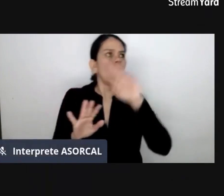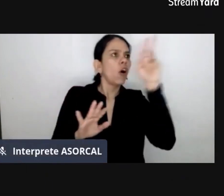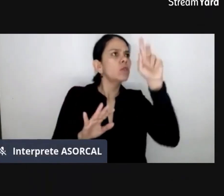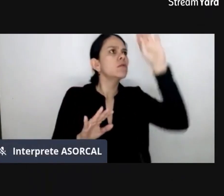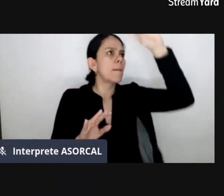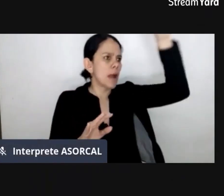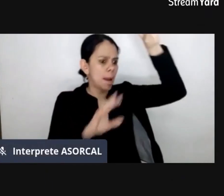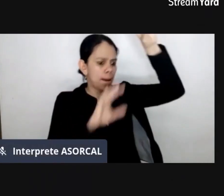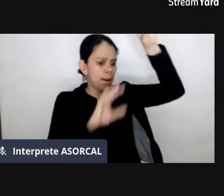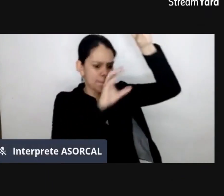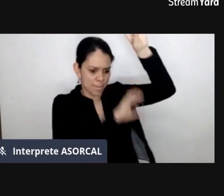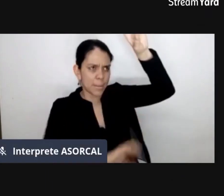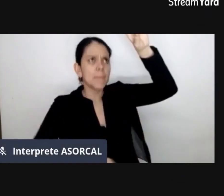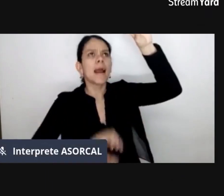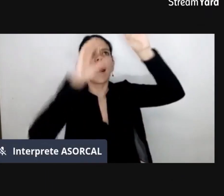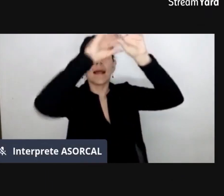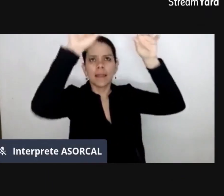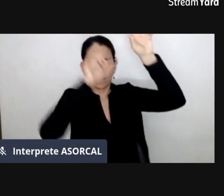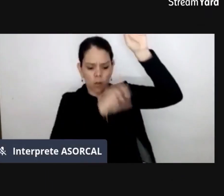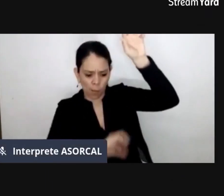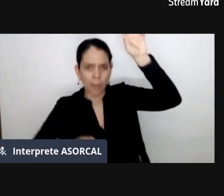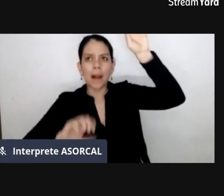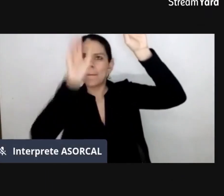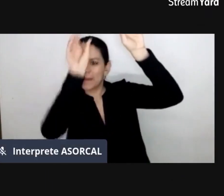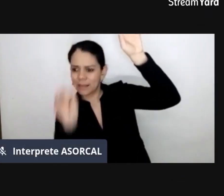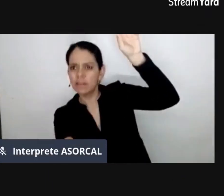Atlántico, El Salvador solo sobre el Pacífico.